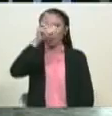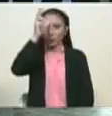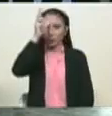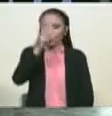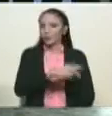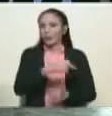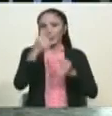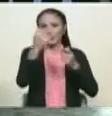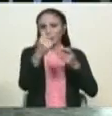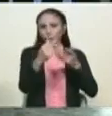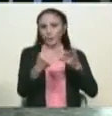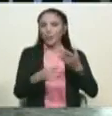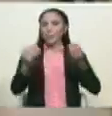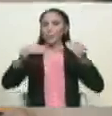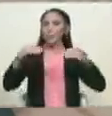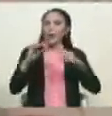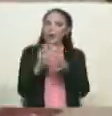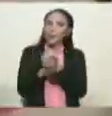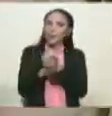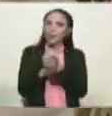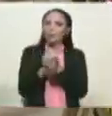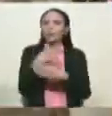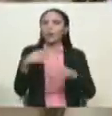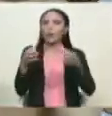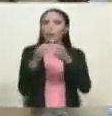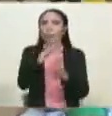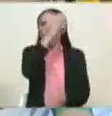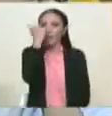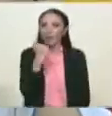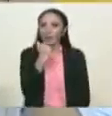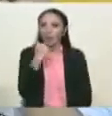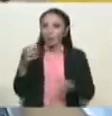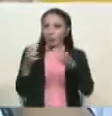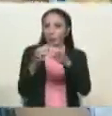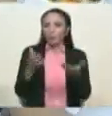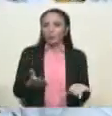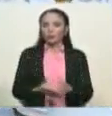Entre otros compañeros y compañeras del Frente Francisco de Miranda.